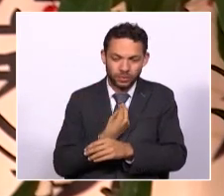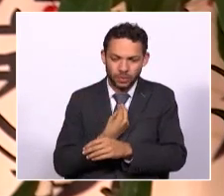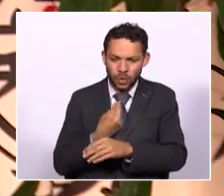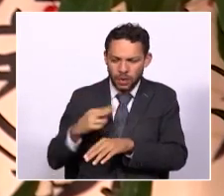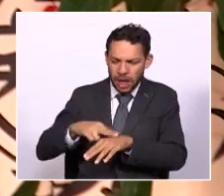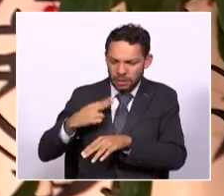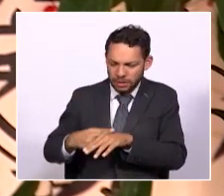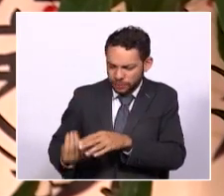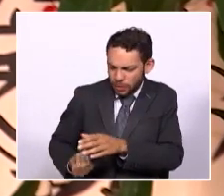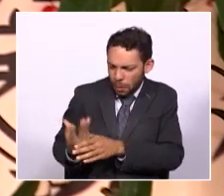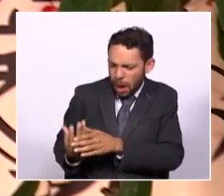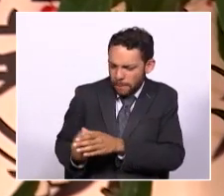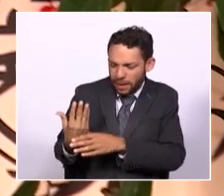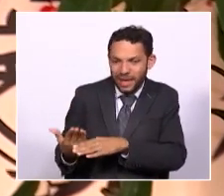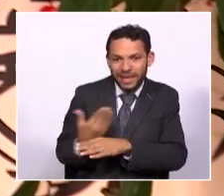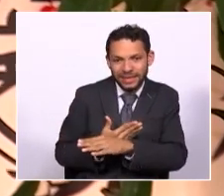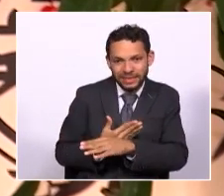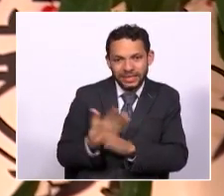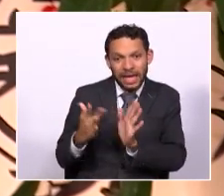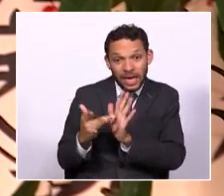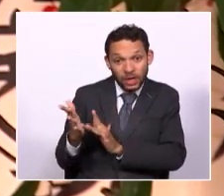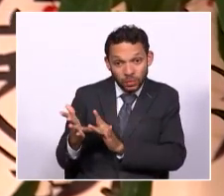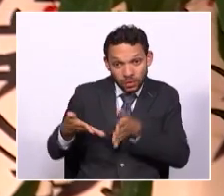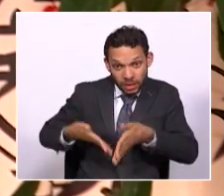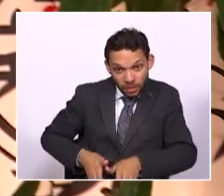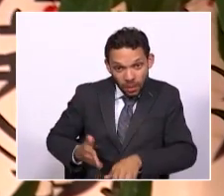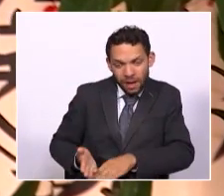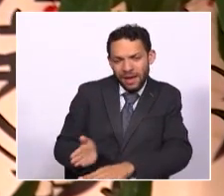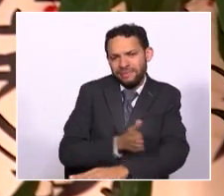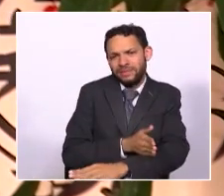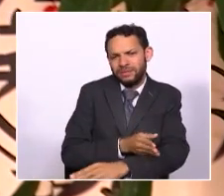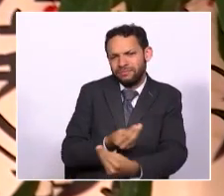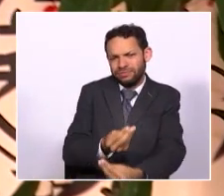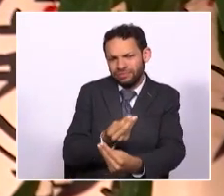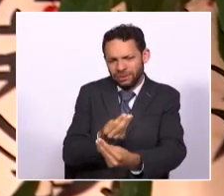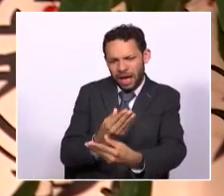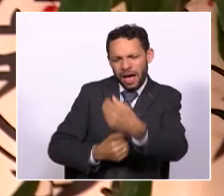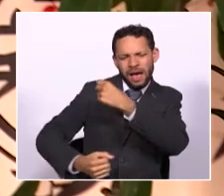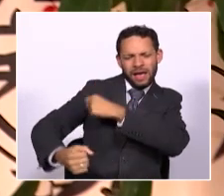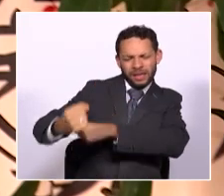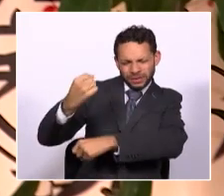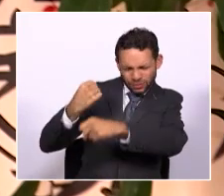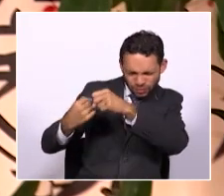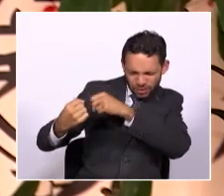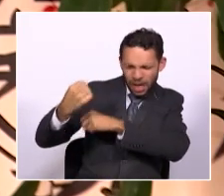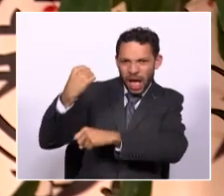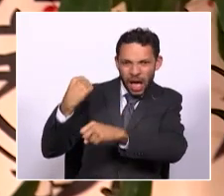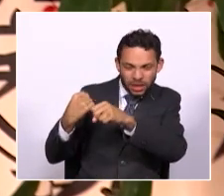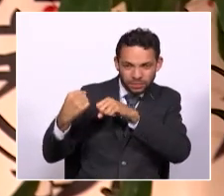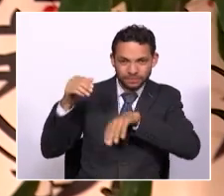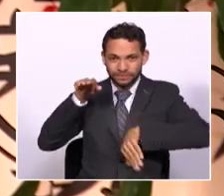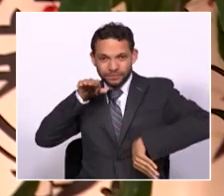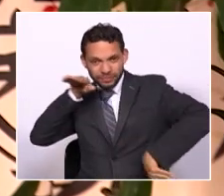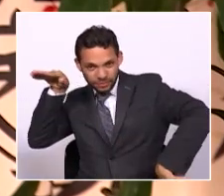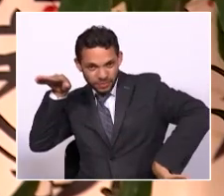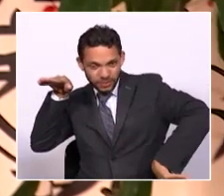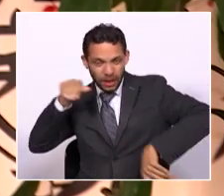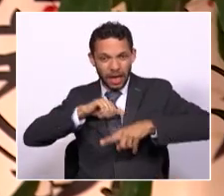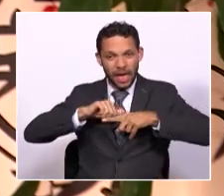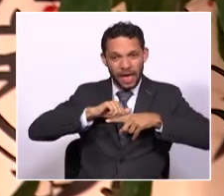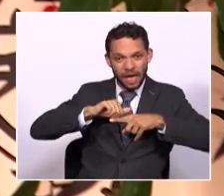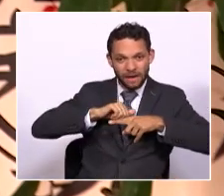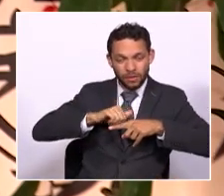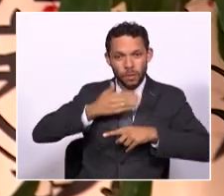muchos años antes de Cristo. Y desde esa época, los egipcios, los